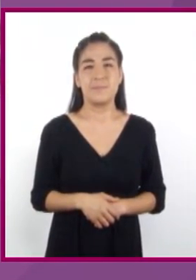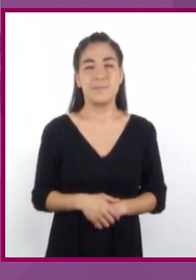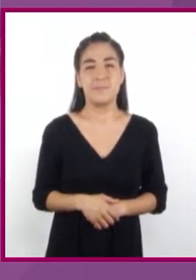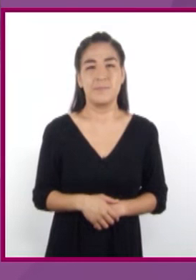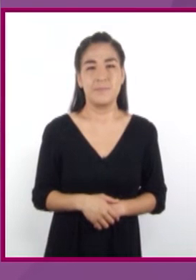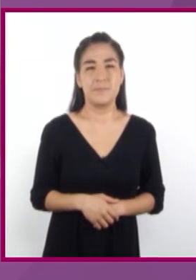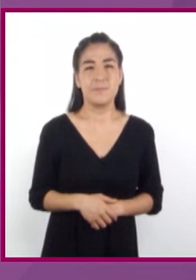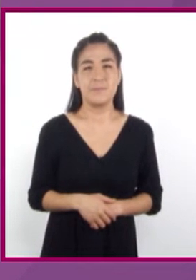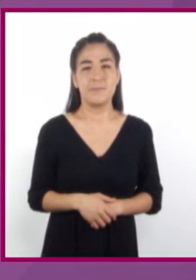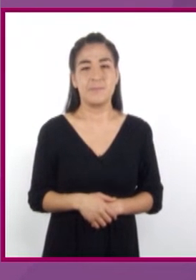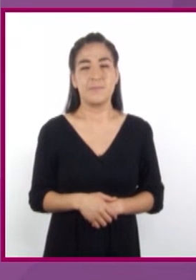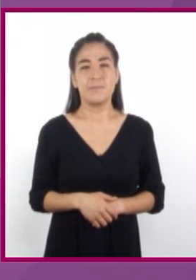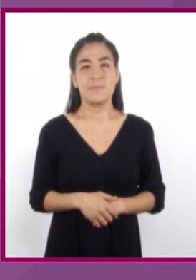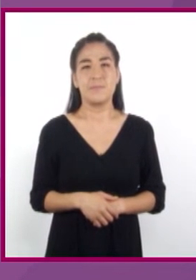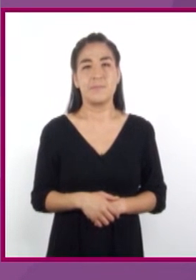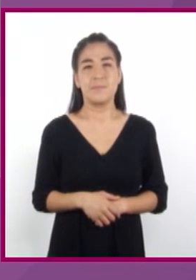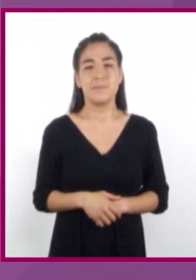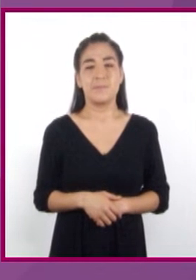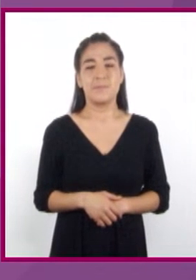Y